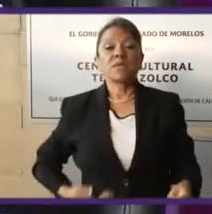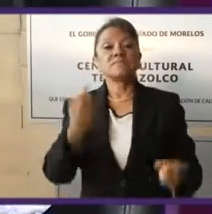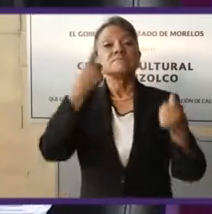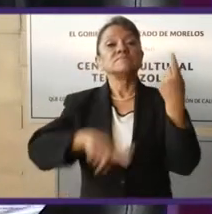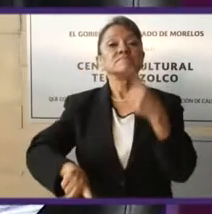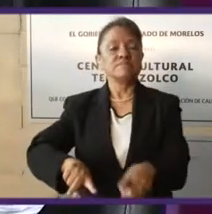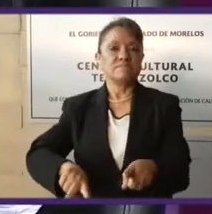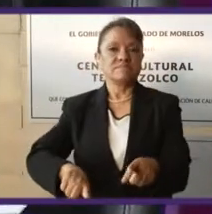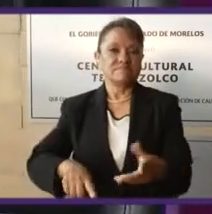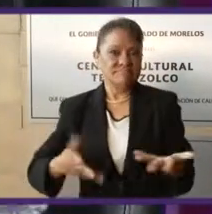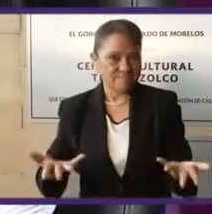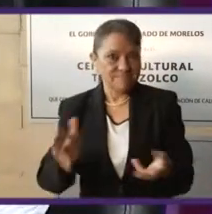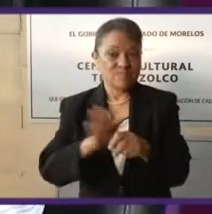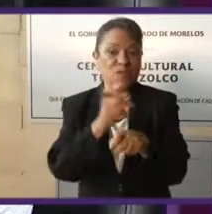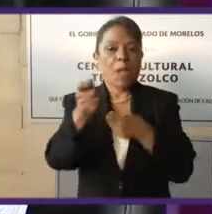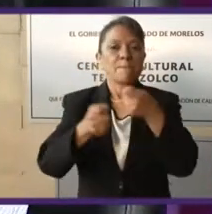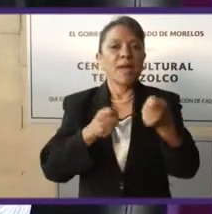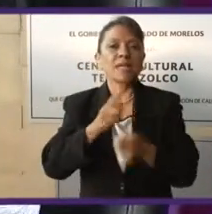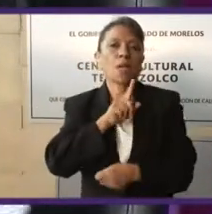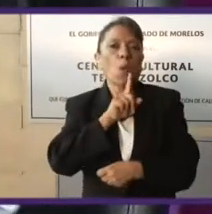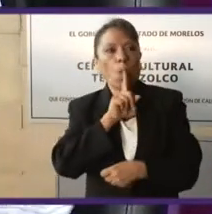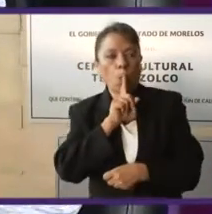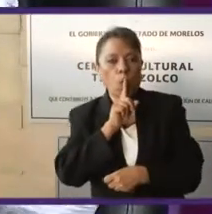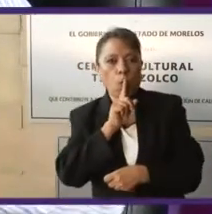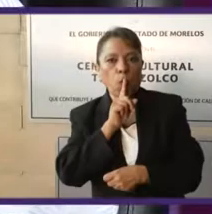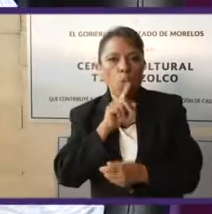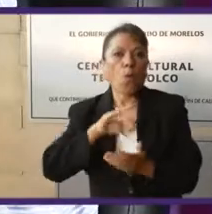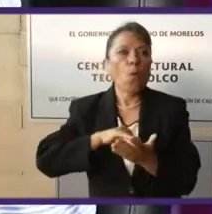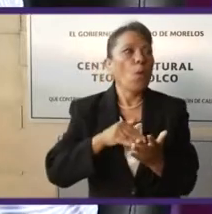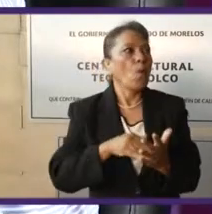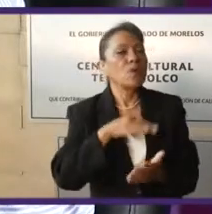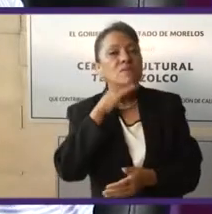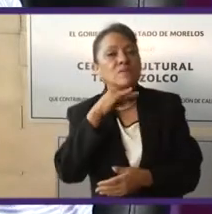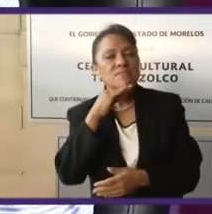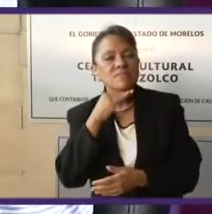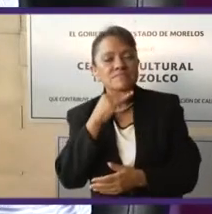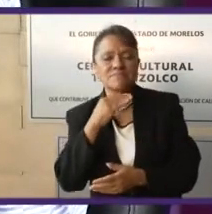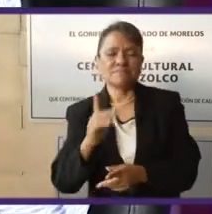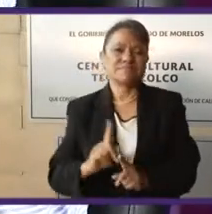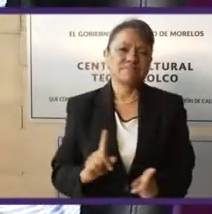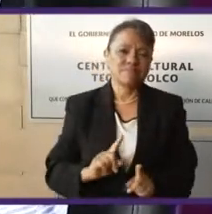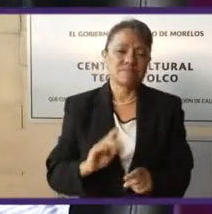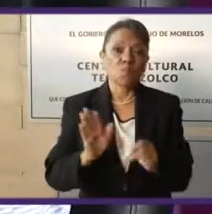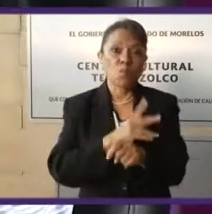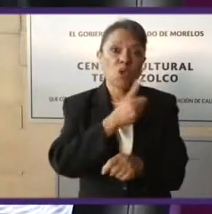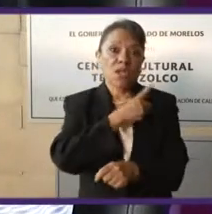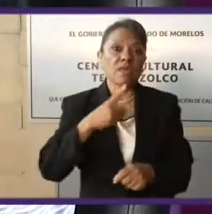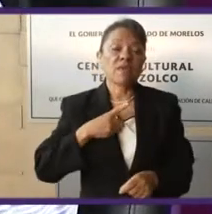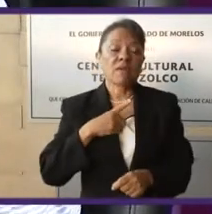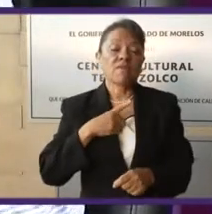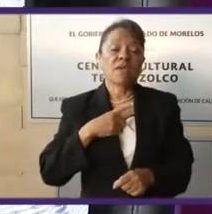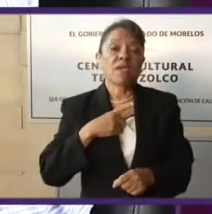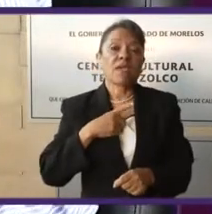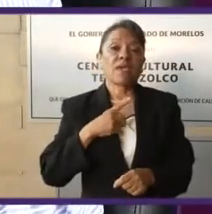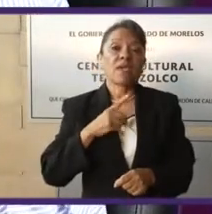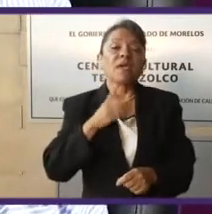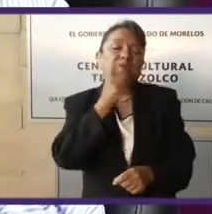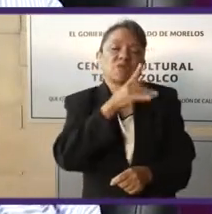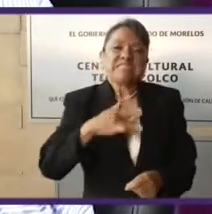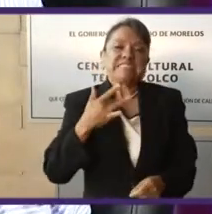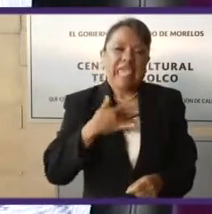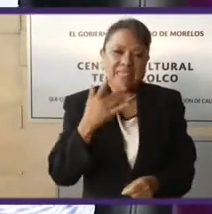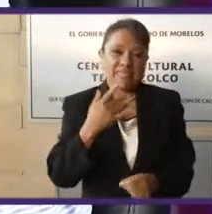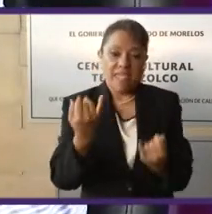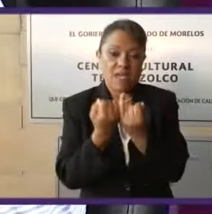manera discrecional y centralista, sin ningún contrapeso, porque sigue siendo el supremo poder, el poder ejecutivo,